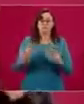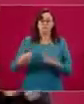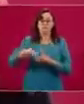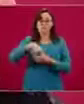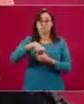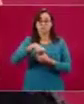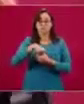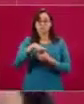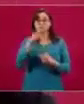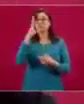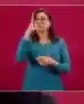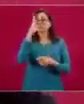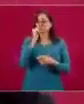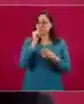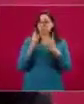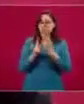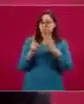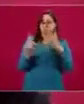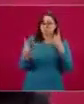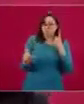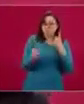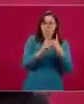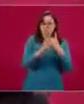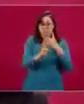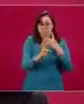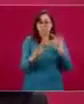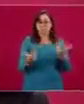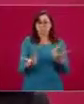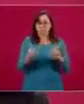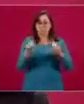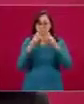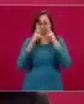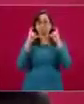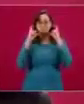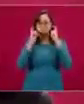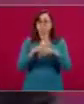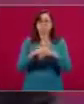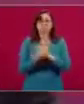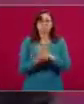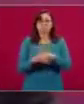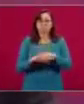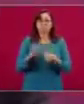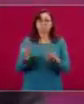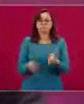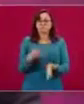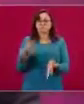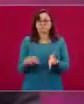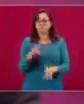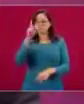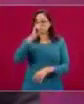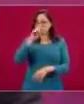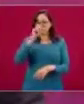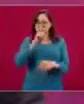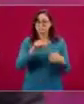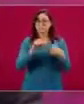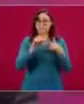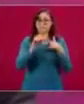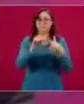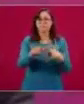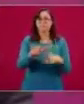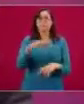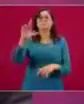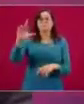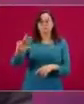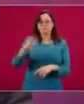no es posible conservar la sana distancia, lavarse las manos continuamente. Estas recomendaciones las seguiremos haciendo. Y